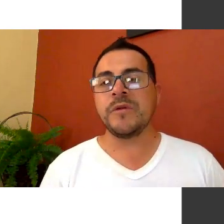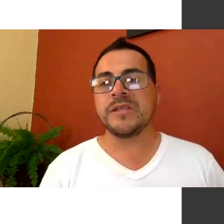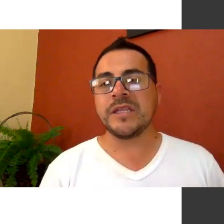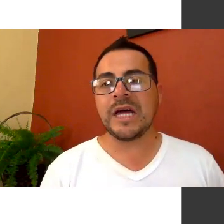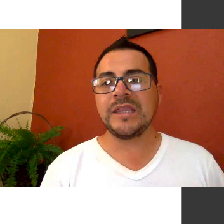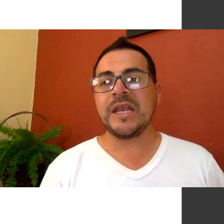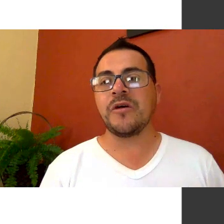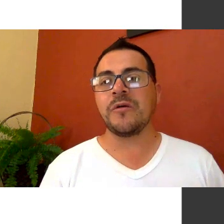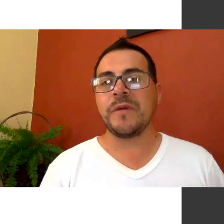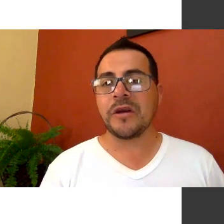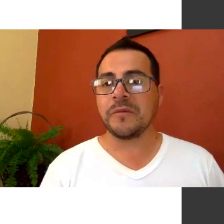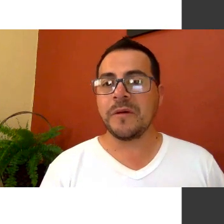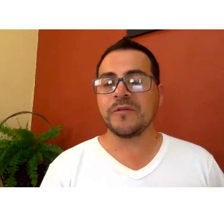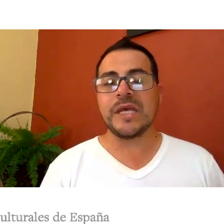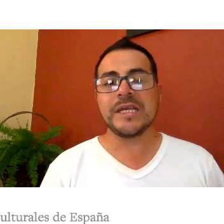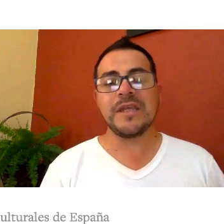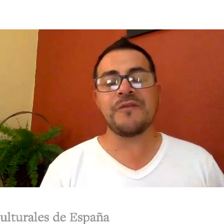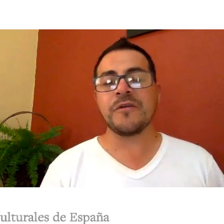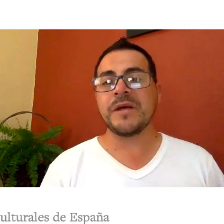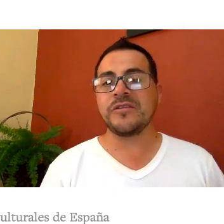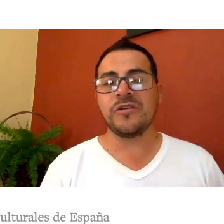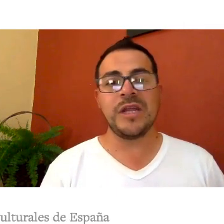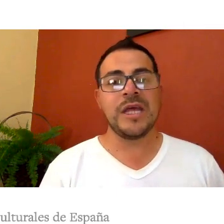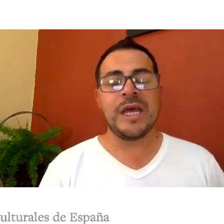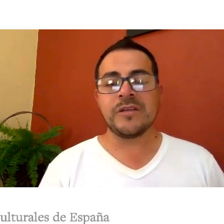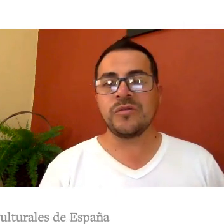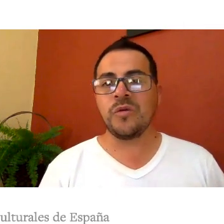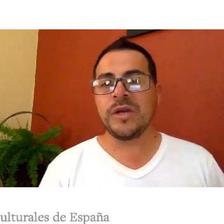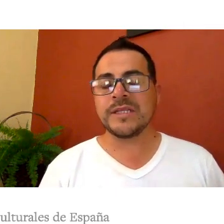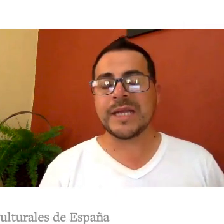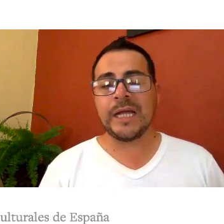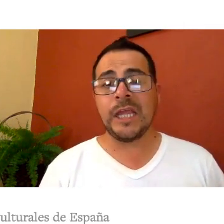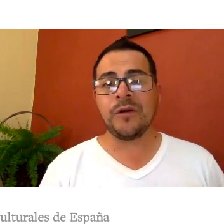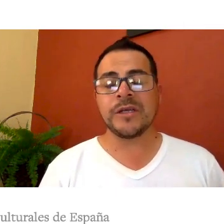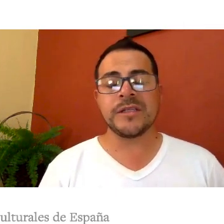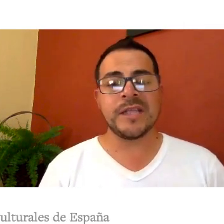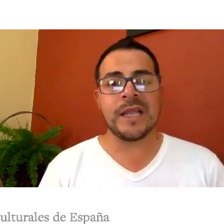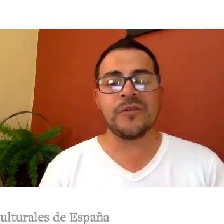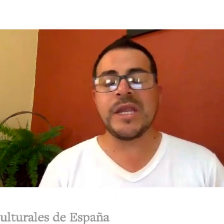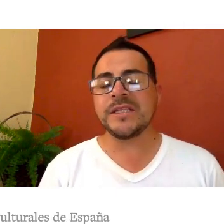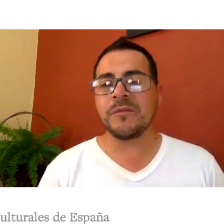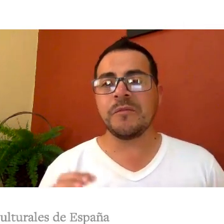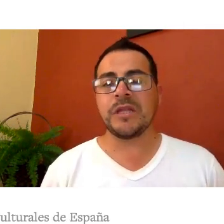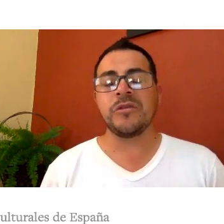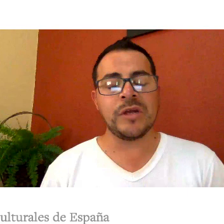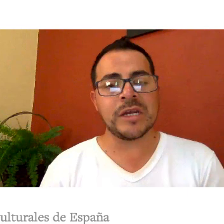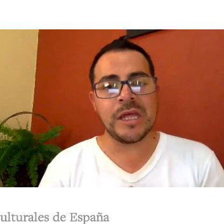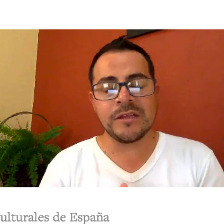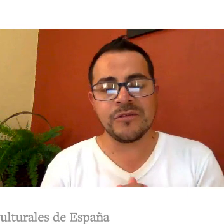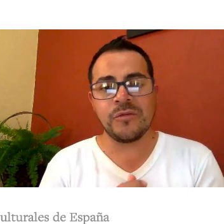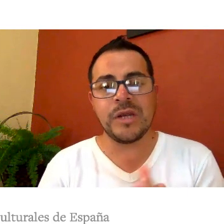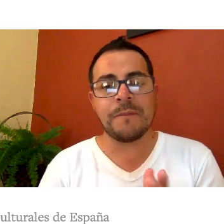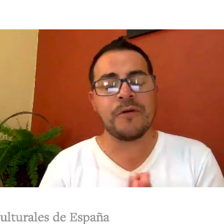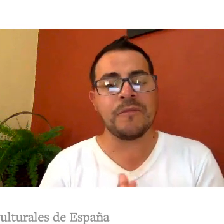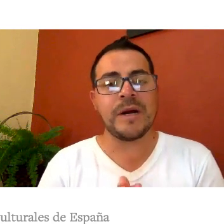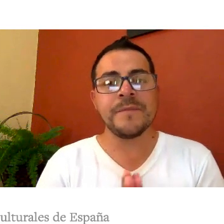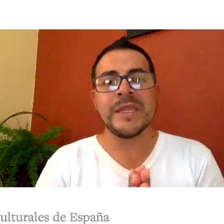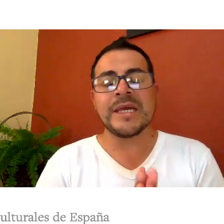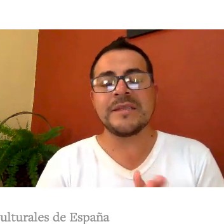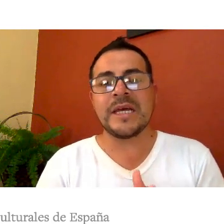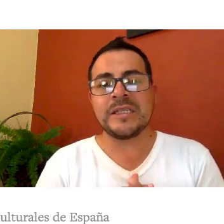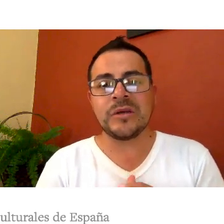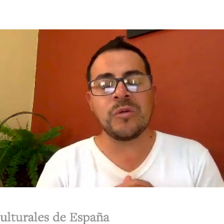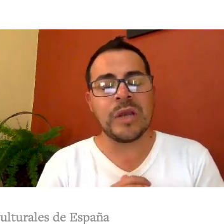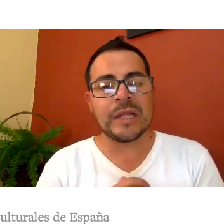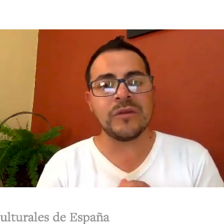difundir publicidad del gobierno. Vemos esta información, es un escándalo que se está dando en este momento en redes, una bomba